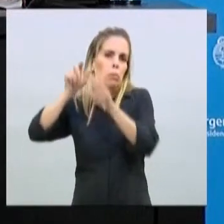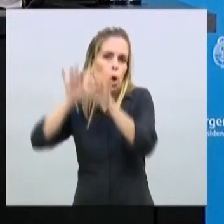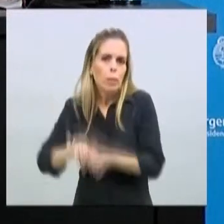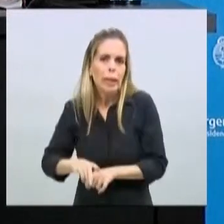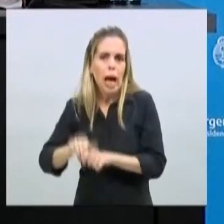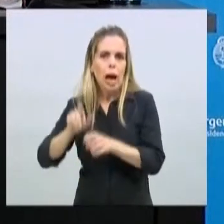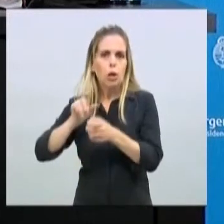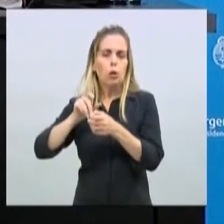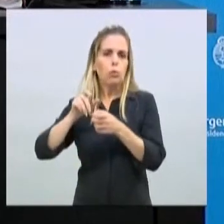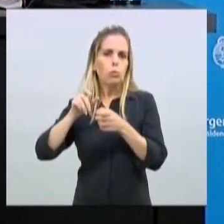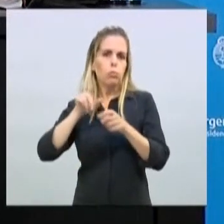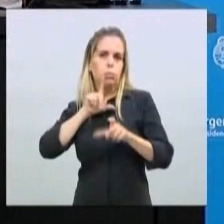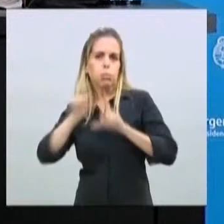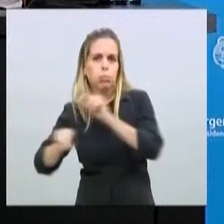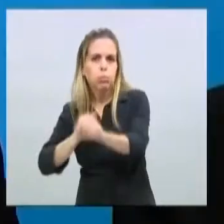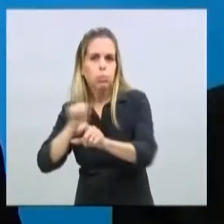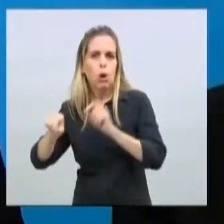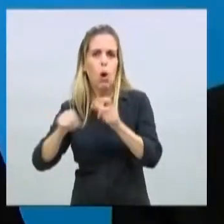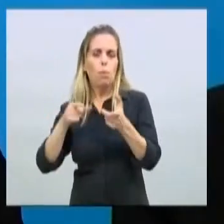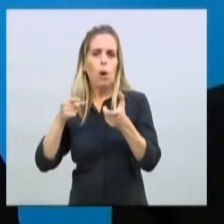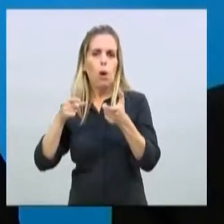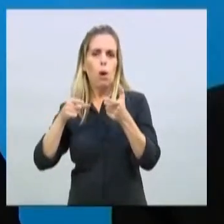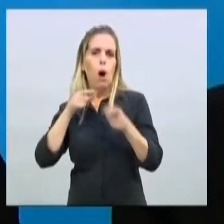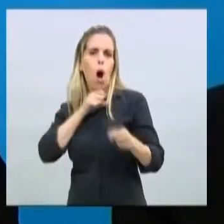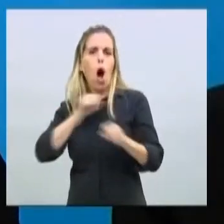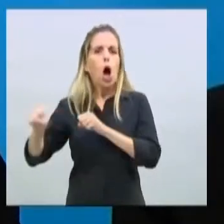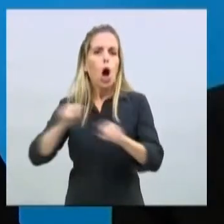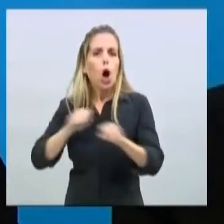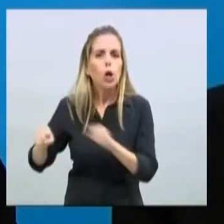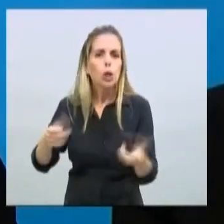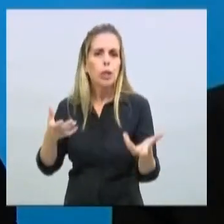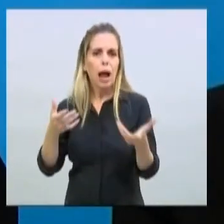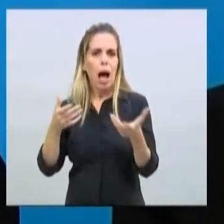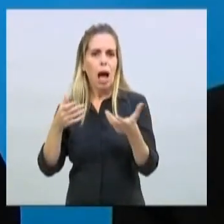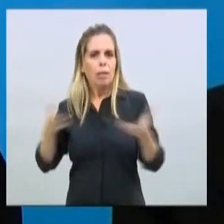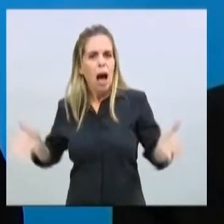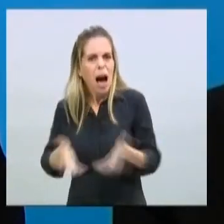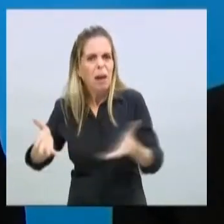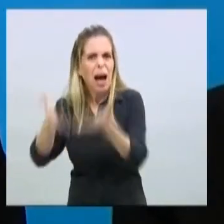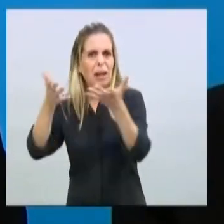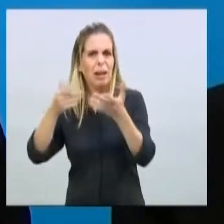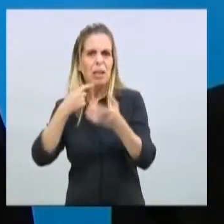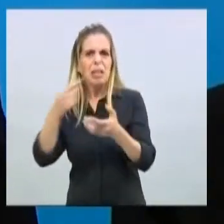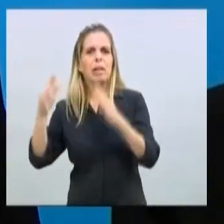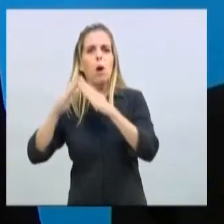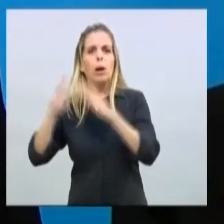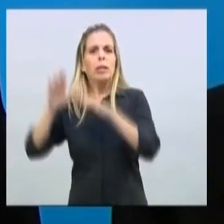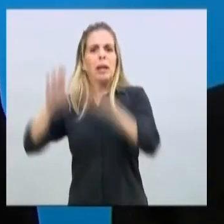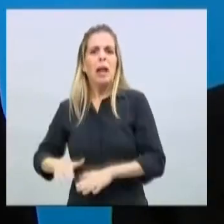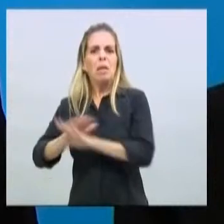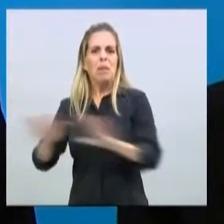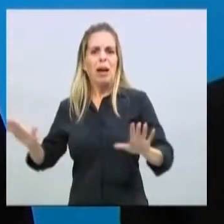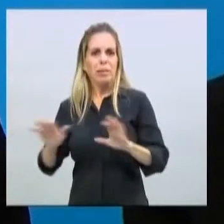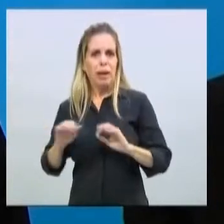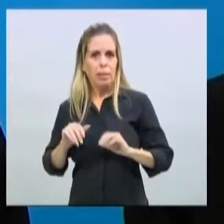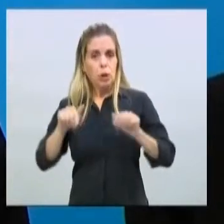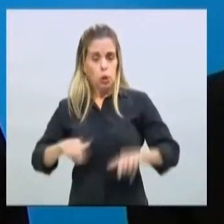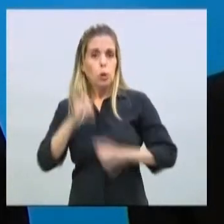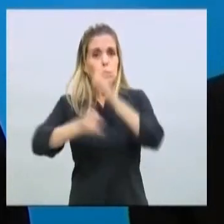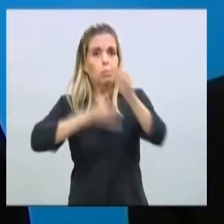realmente con gran imprudencia al descuido de la gente. He dado todos estos